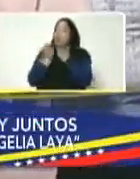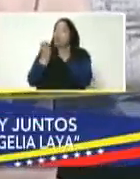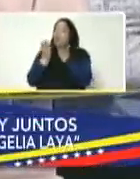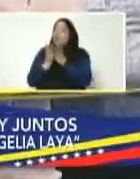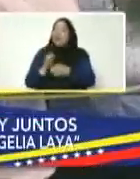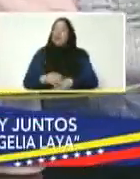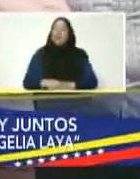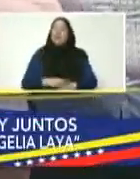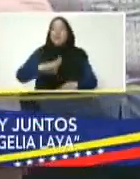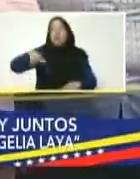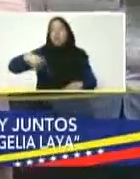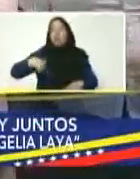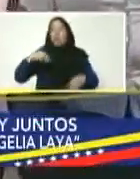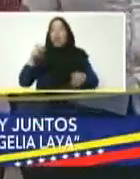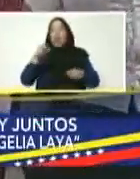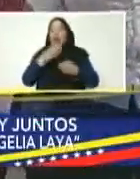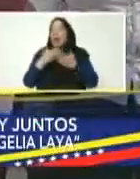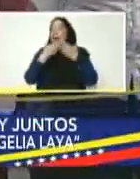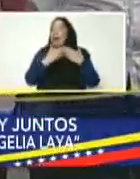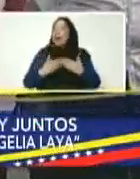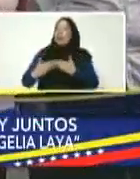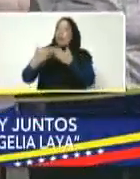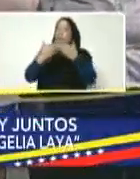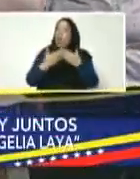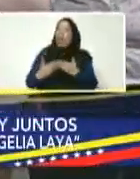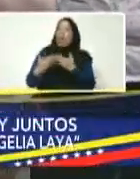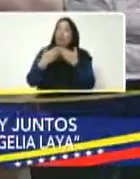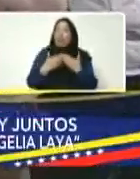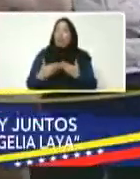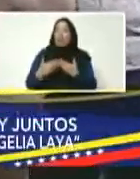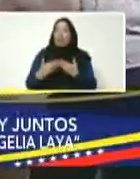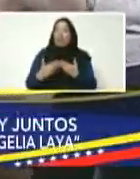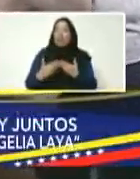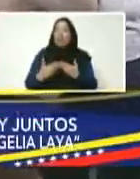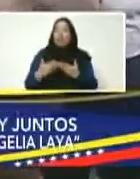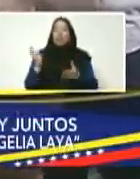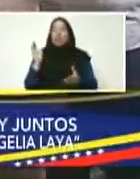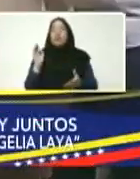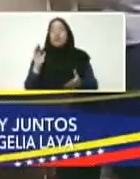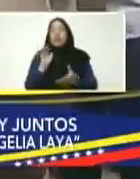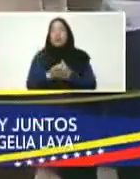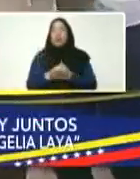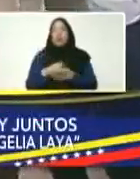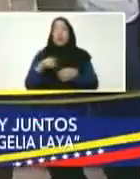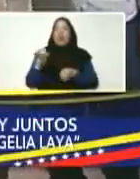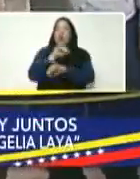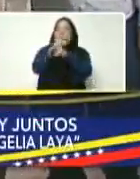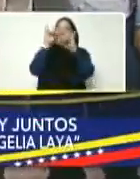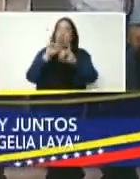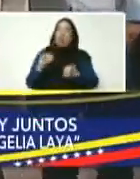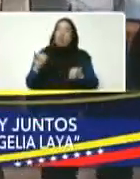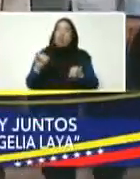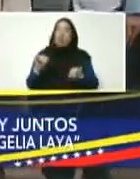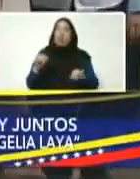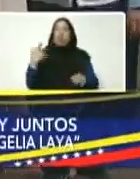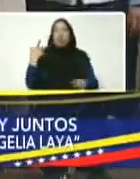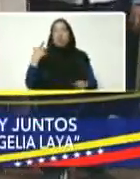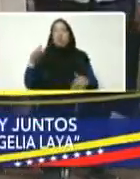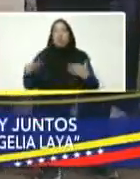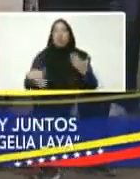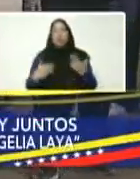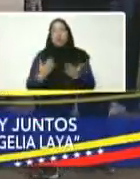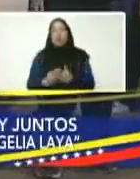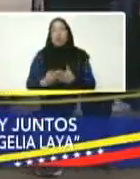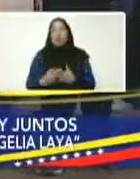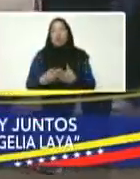a nuestros alumnos, alumnas, nuestros estudiantes. Así que, mi comandante, con la felicidad de Caricuao, le damos